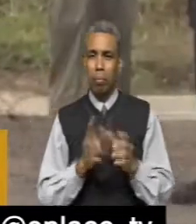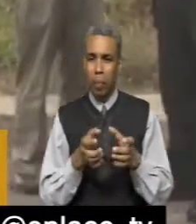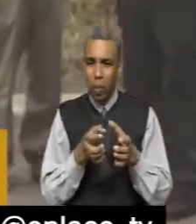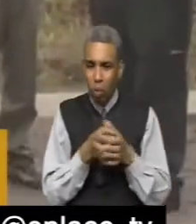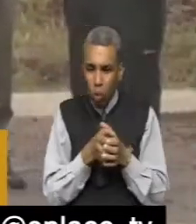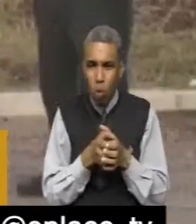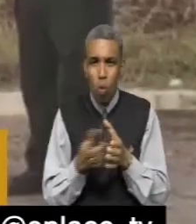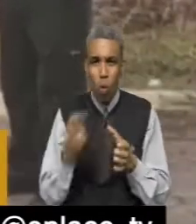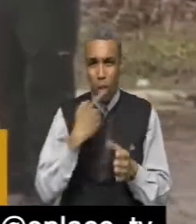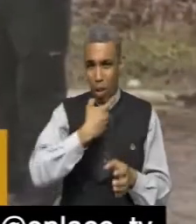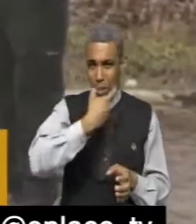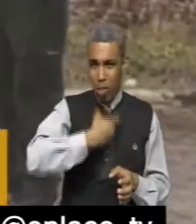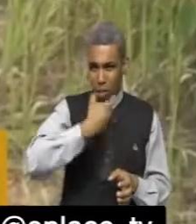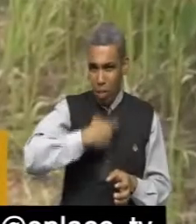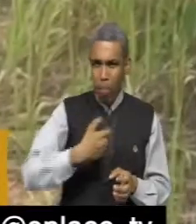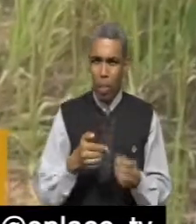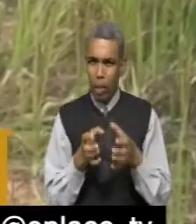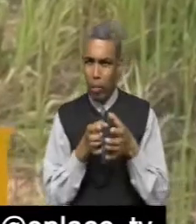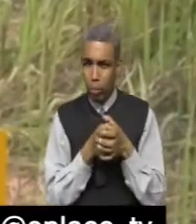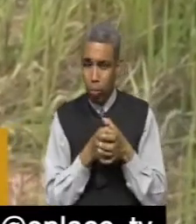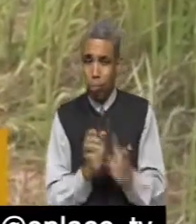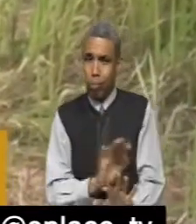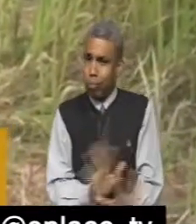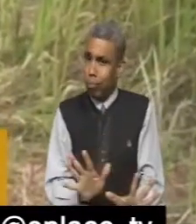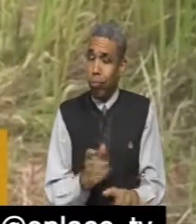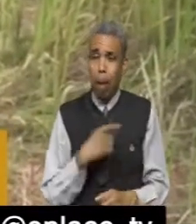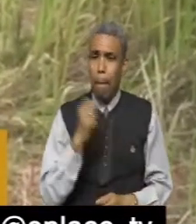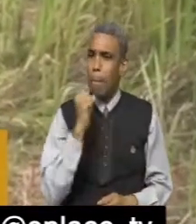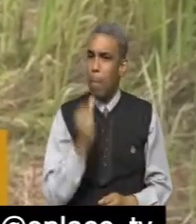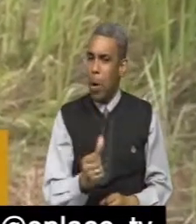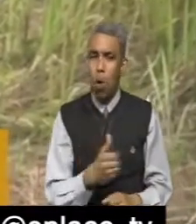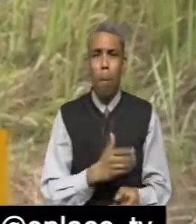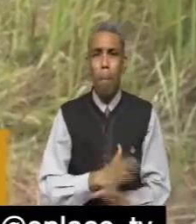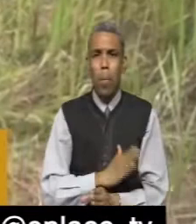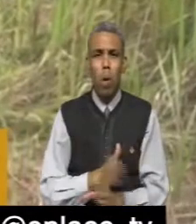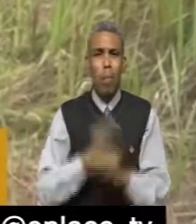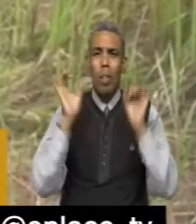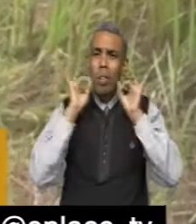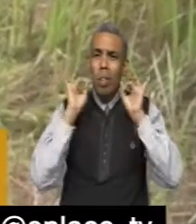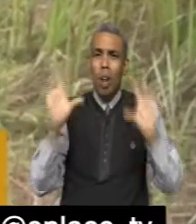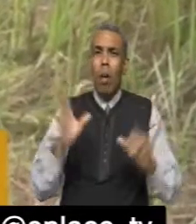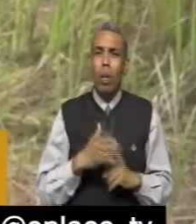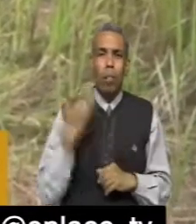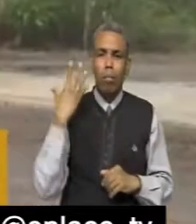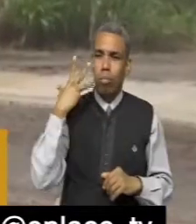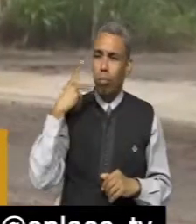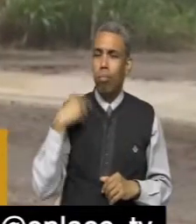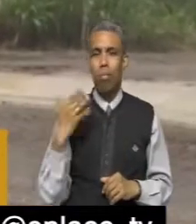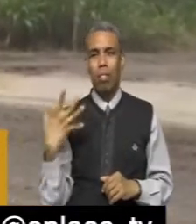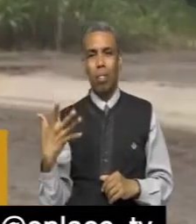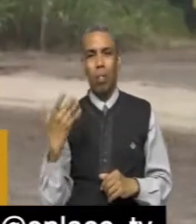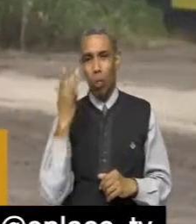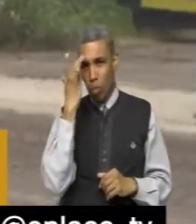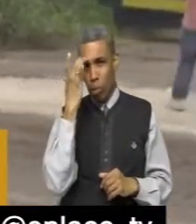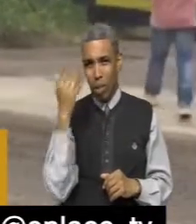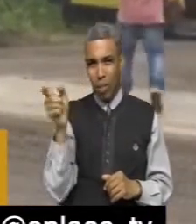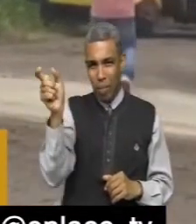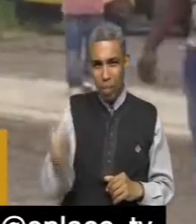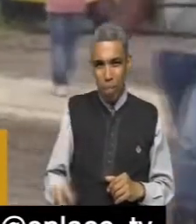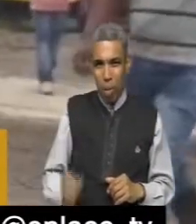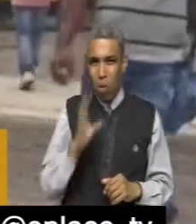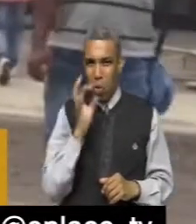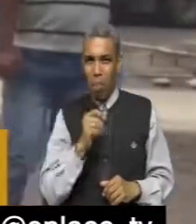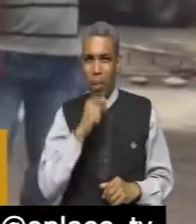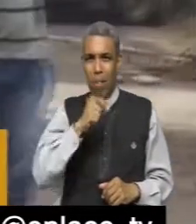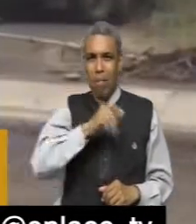municipio de San Vicente del Chucurí ha declarado la calamidad pública durante 5 días ante la negativa del propietario de una finca que